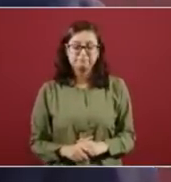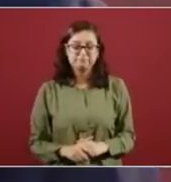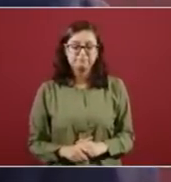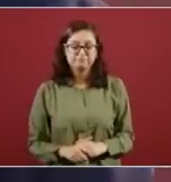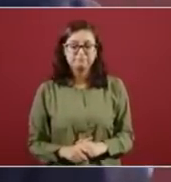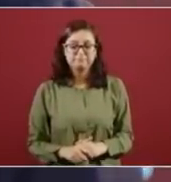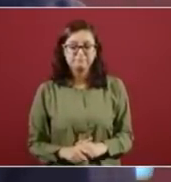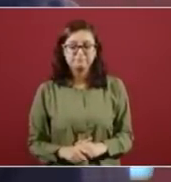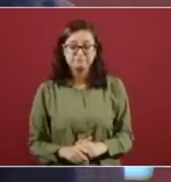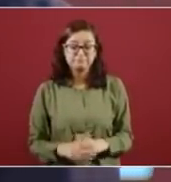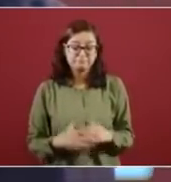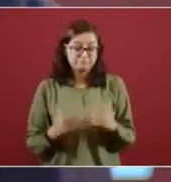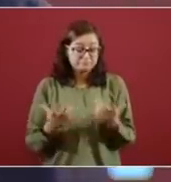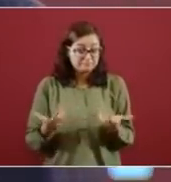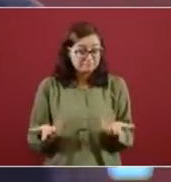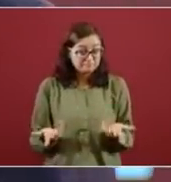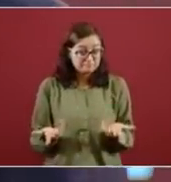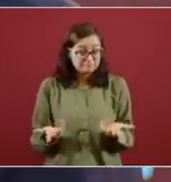entonces